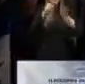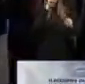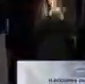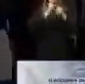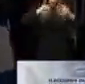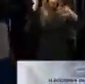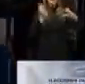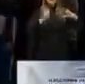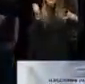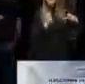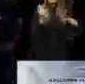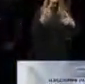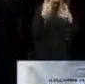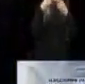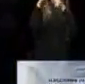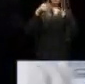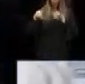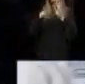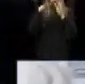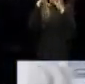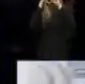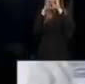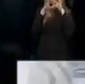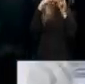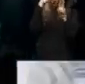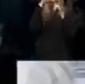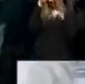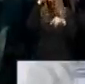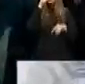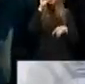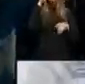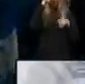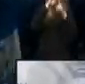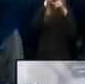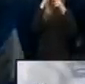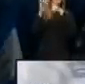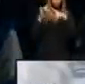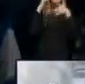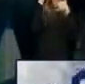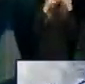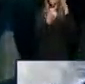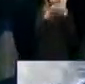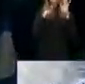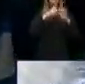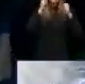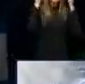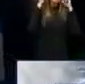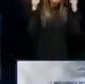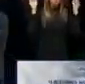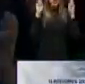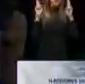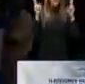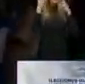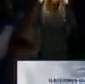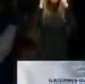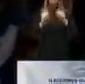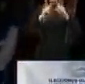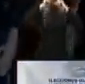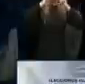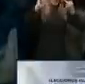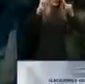llevado redoblantes, que han llevado pues las bubucelas y todo lo que haga bulla para pues proclamar a Bernardo Arévalo